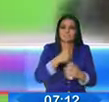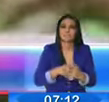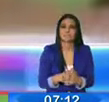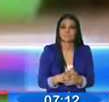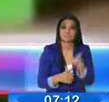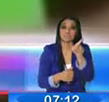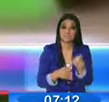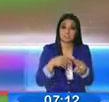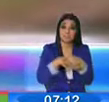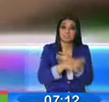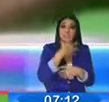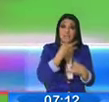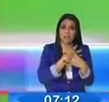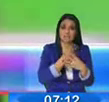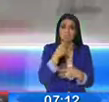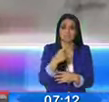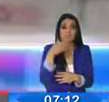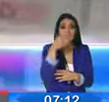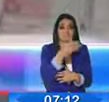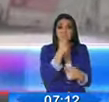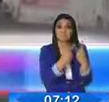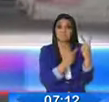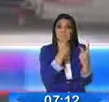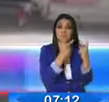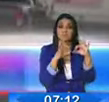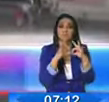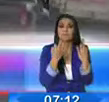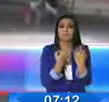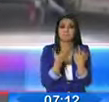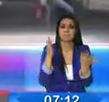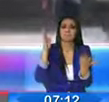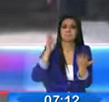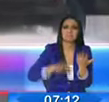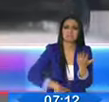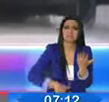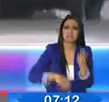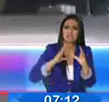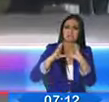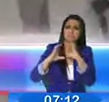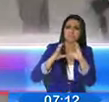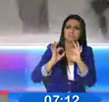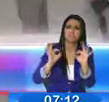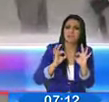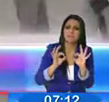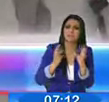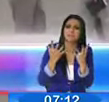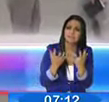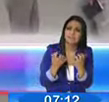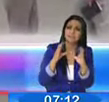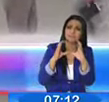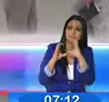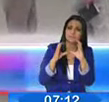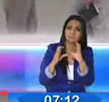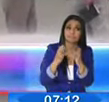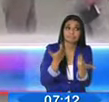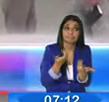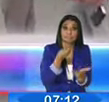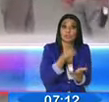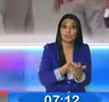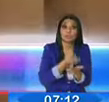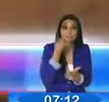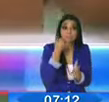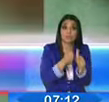menciona que se han reducido las visitas de familiares y la necesidad de comunicación para evitar tener que adquirir celulares de manera